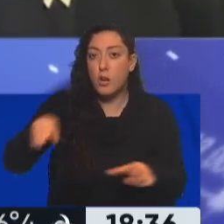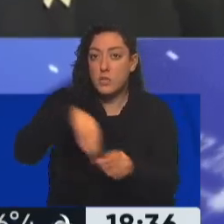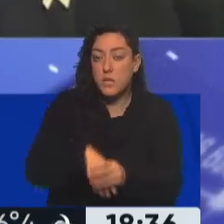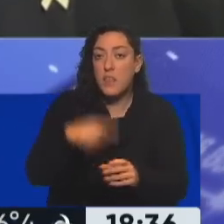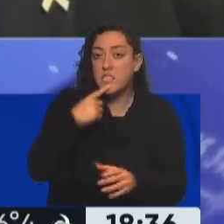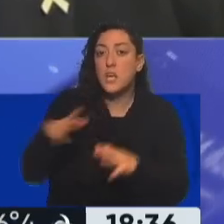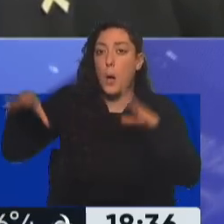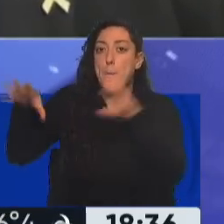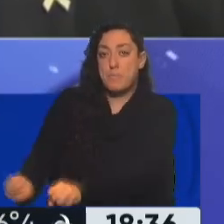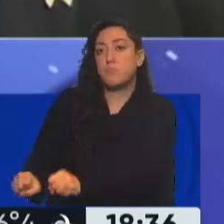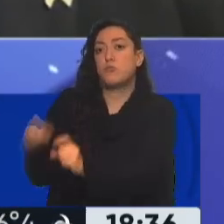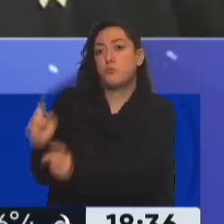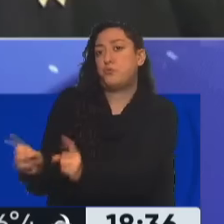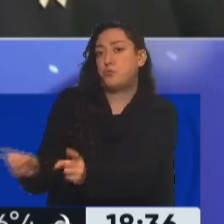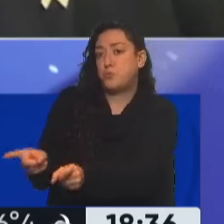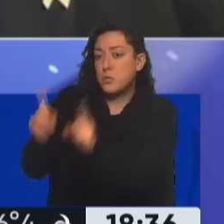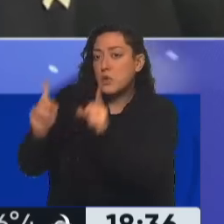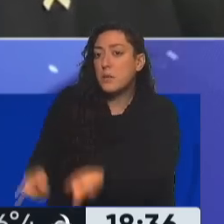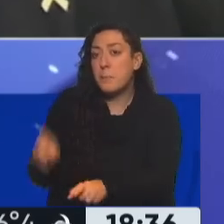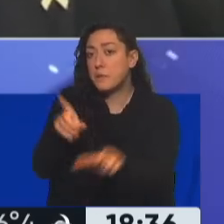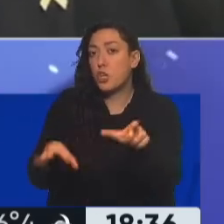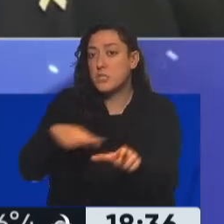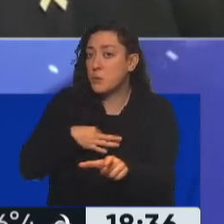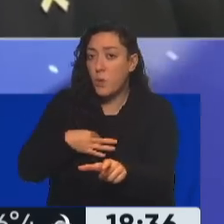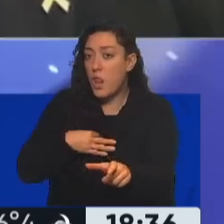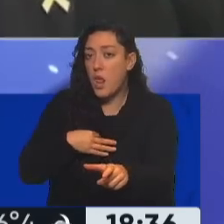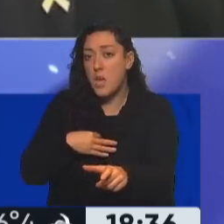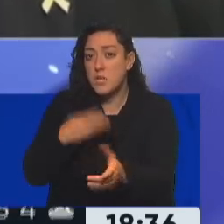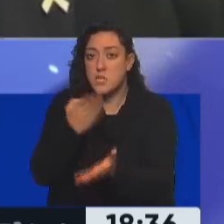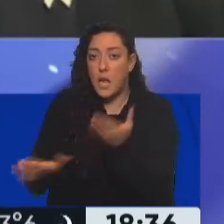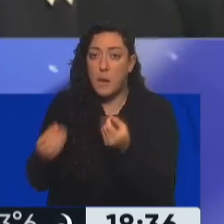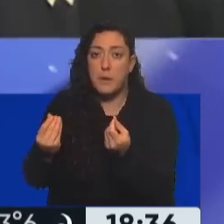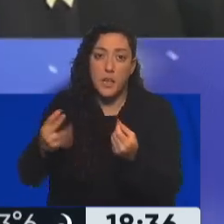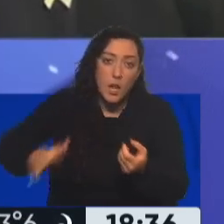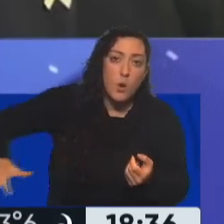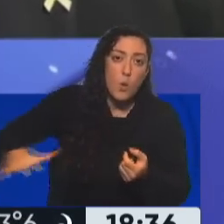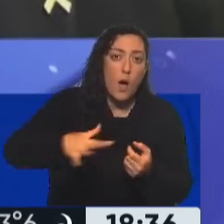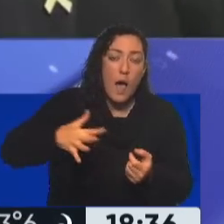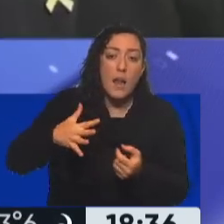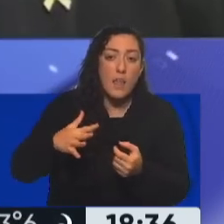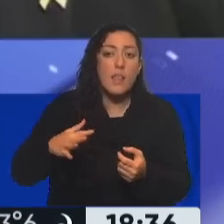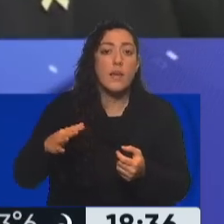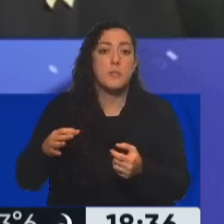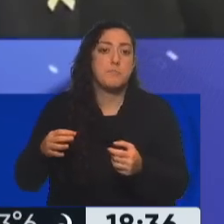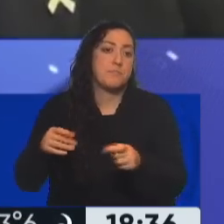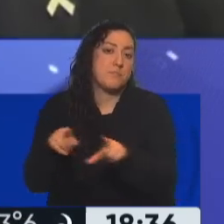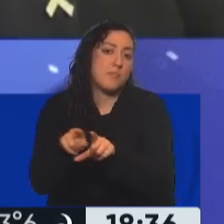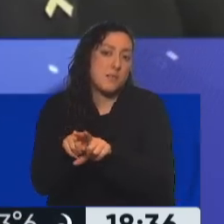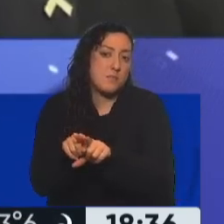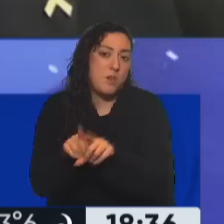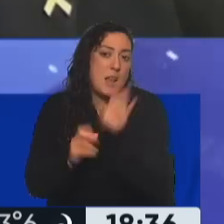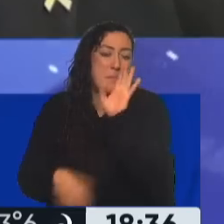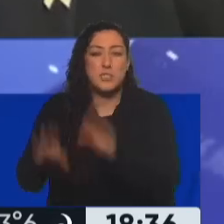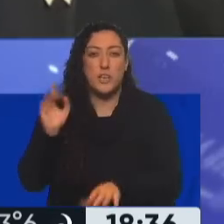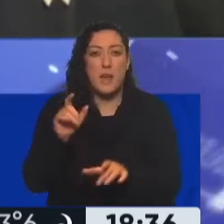permanente, incluso la necesidad de mover civiles para hacer asentamientos civiles en la Franja de Gaza, cosa que para la mayoría